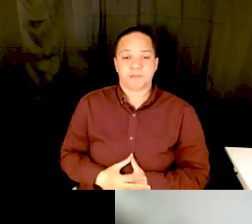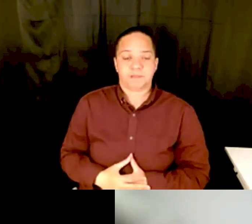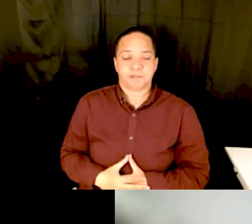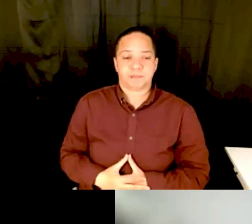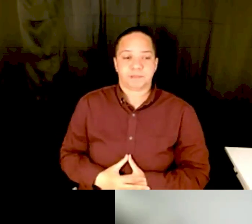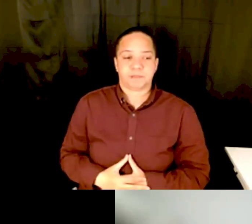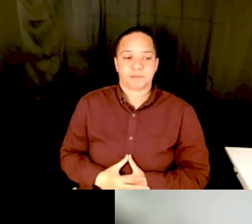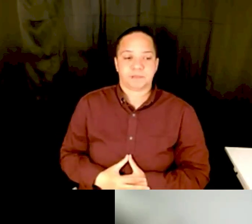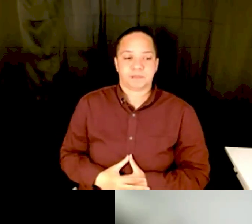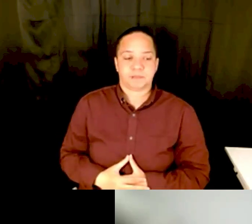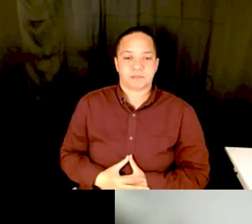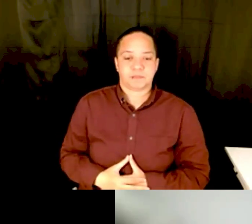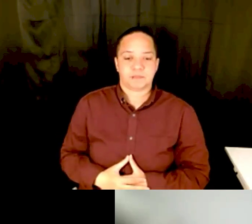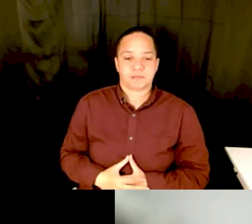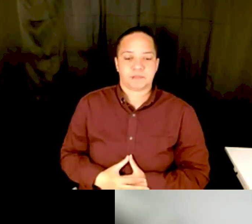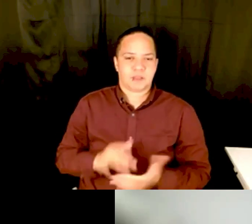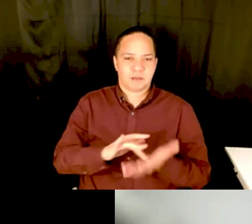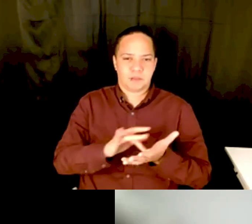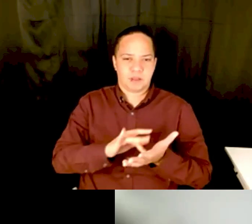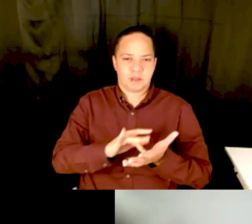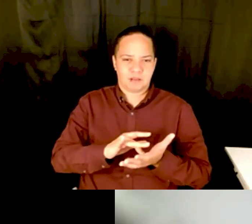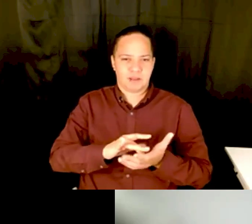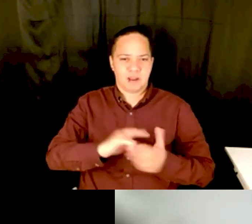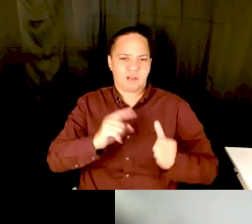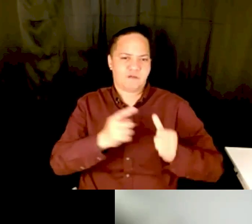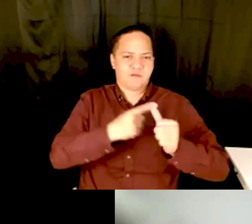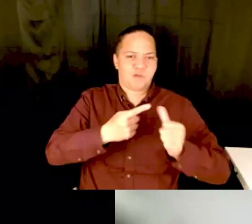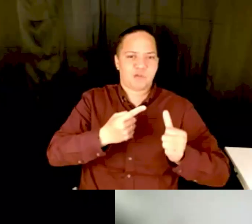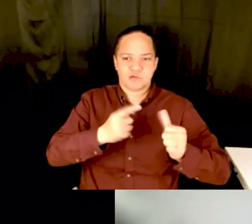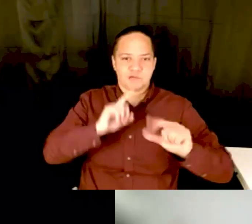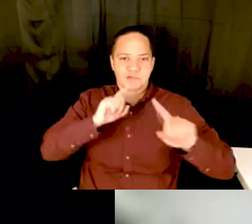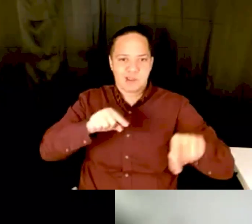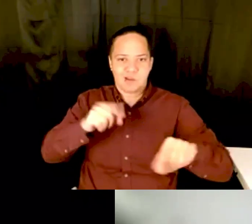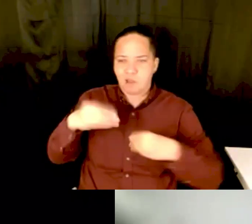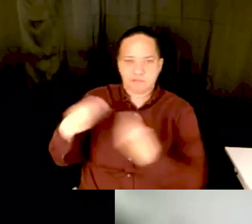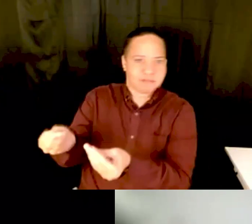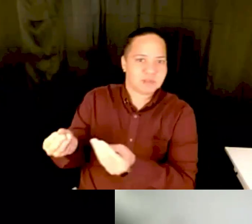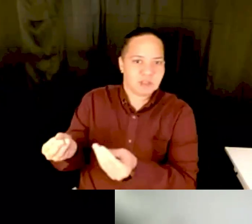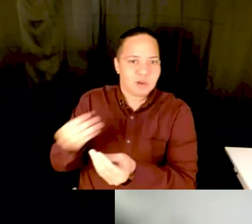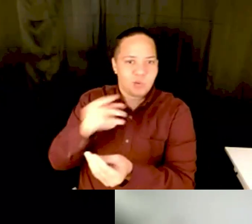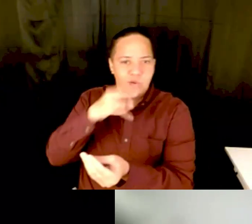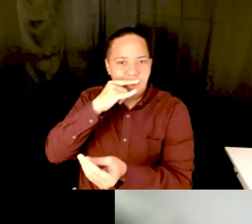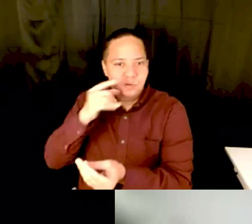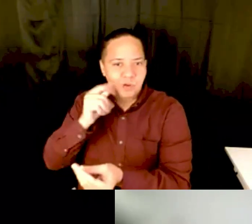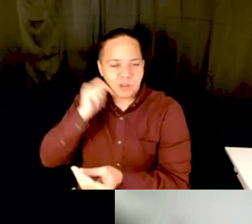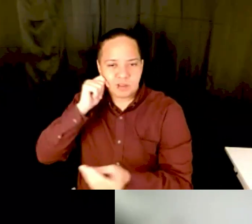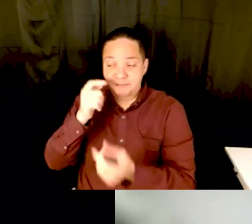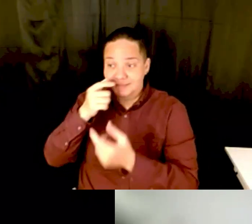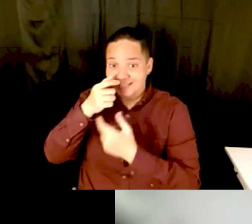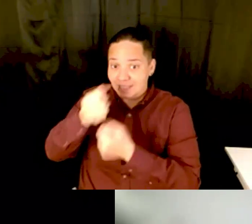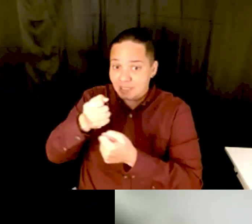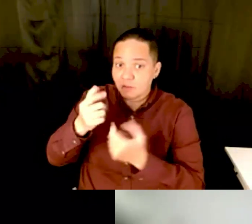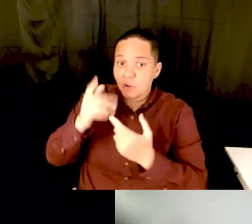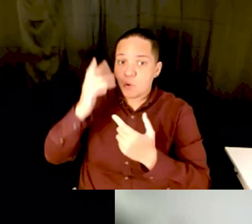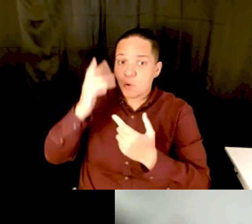la medicación no siempre es la primera opción en un psiquiatra de niños y adolescentes. Esto es algo bien interesante. Yo cuando le